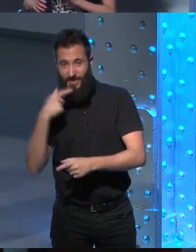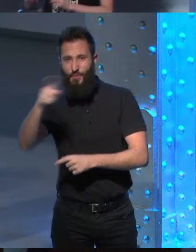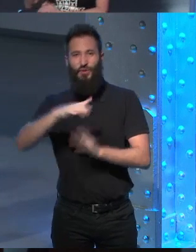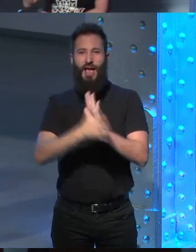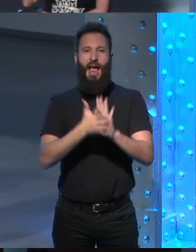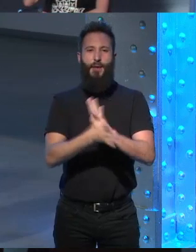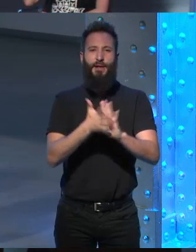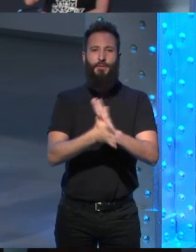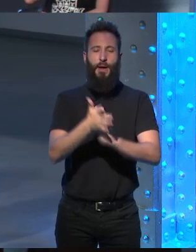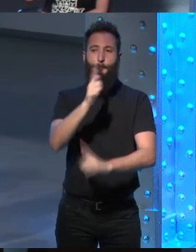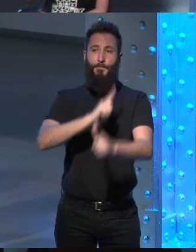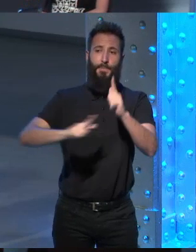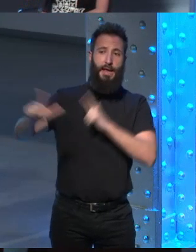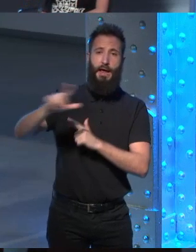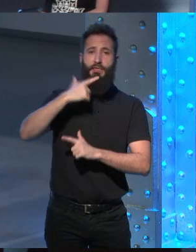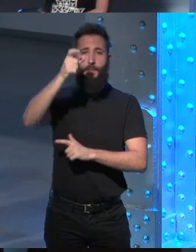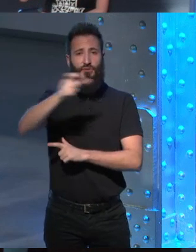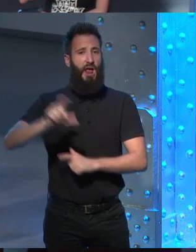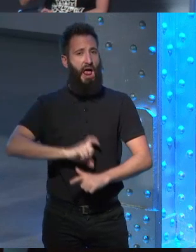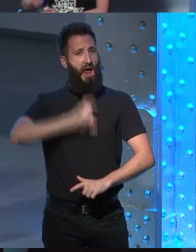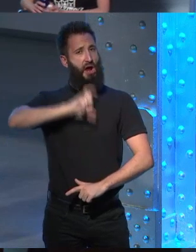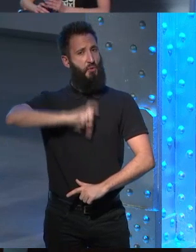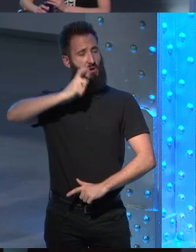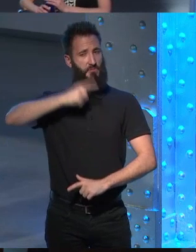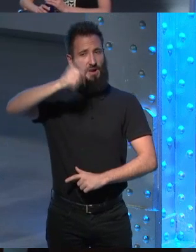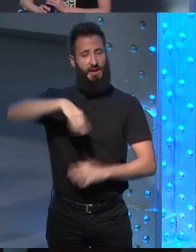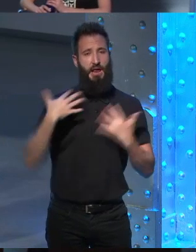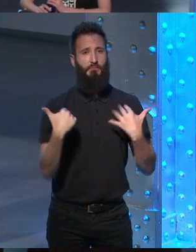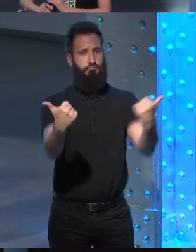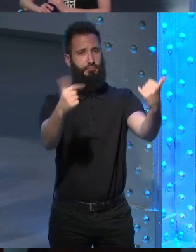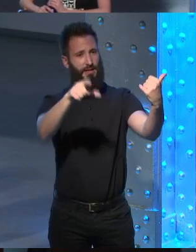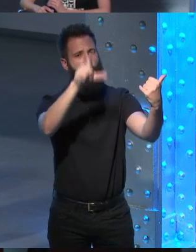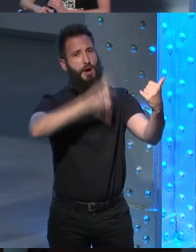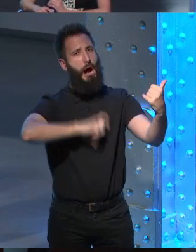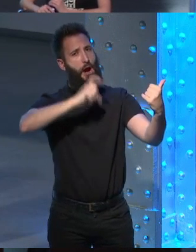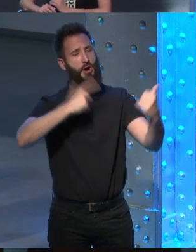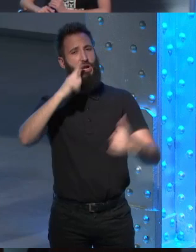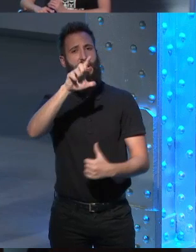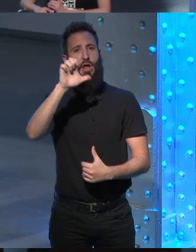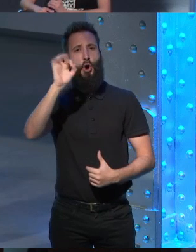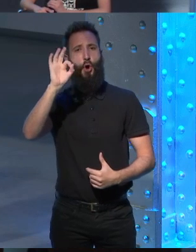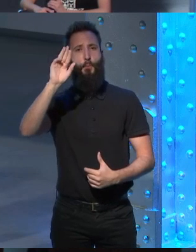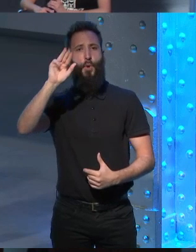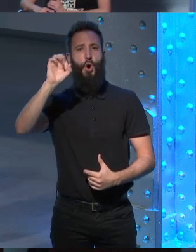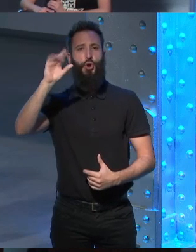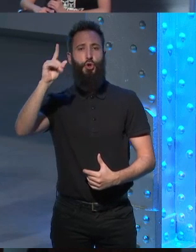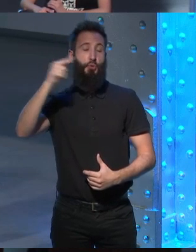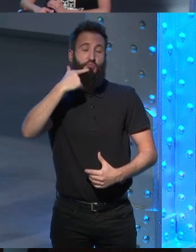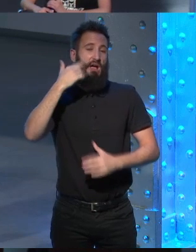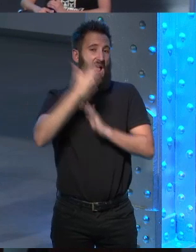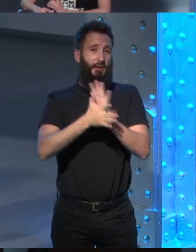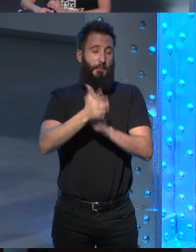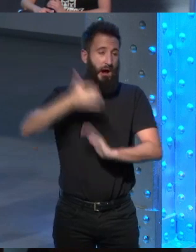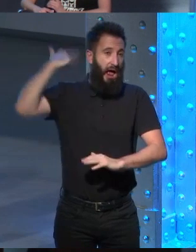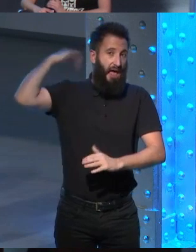del héroe, que en este caso el héroe es el espectador. Leopoldo contaba cómo él había puesto en orden y decía, pues si yo solo puse allí